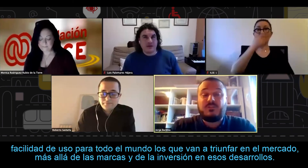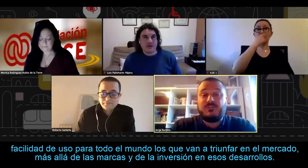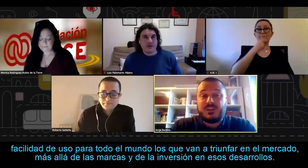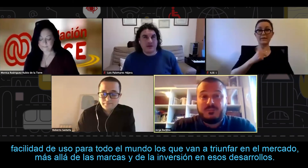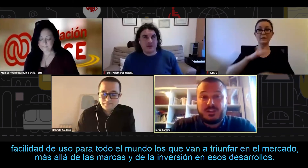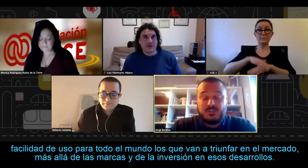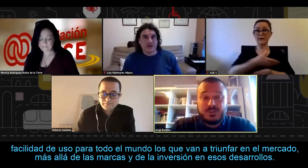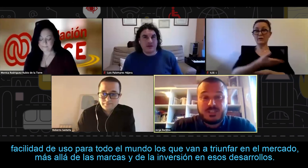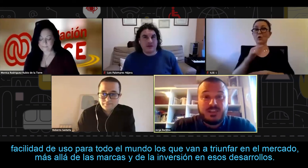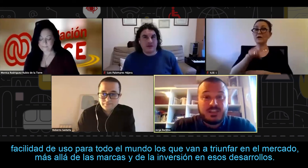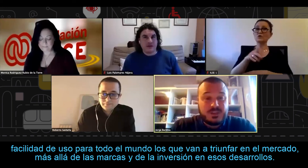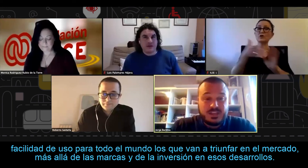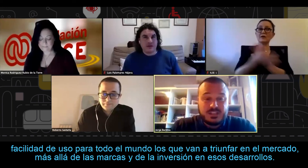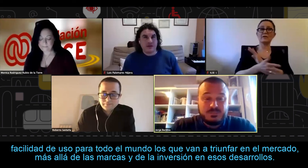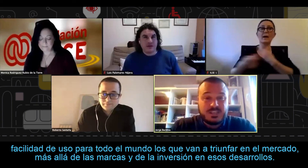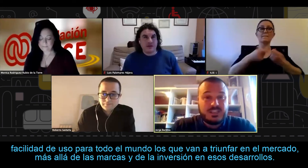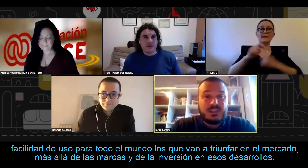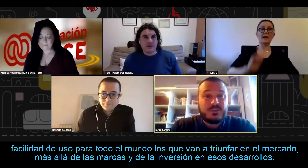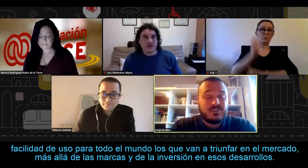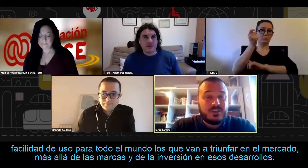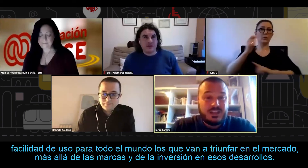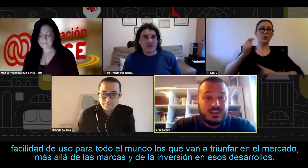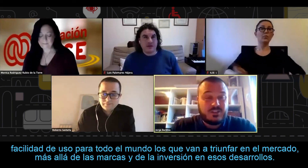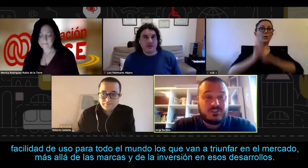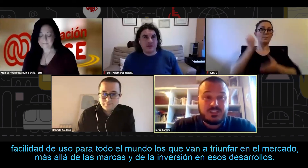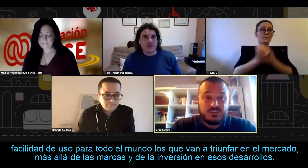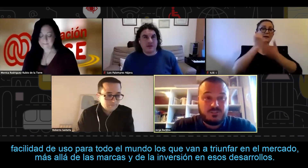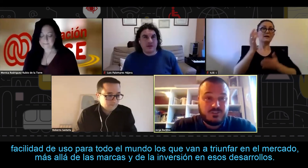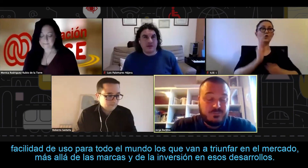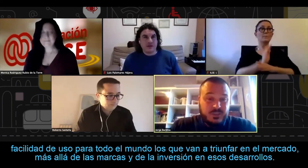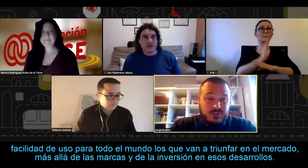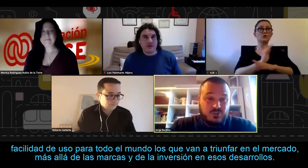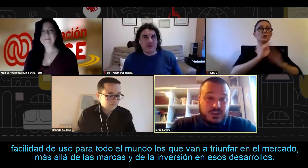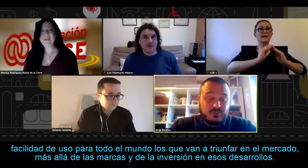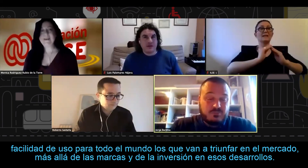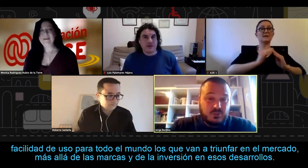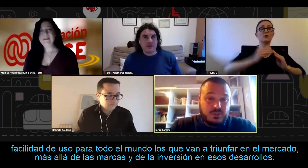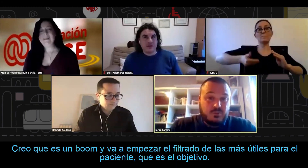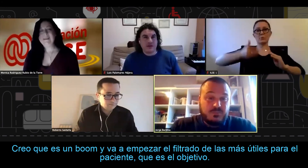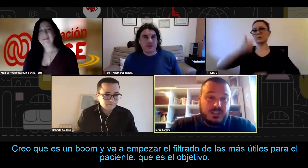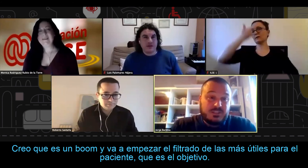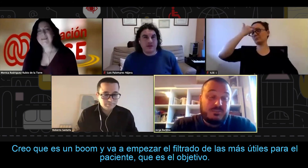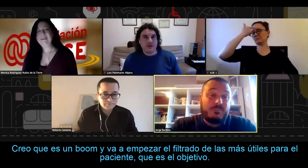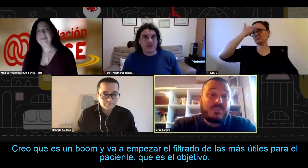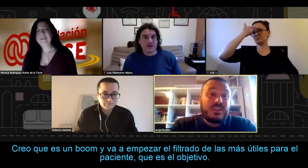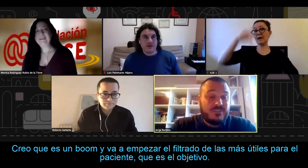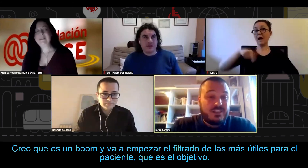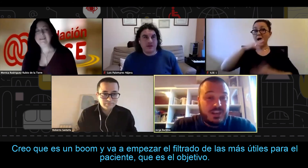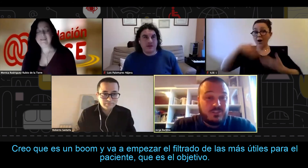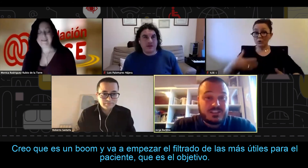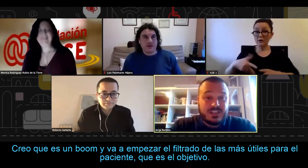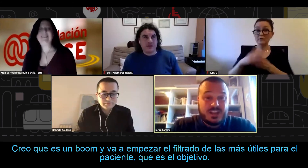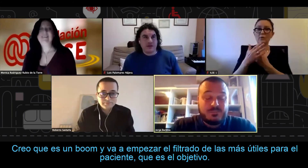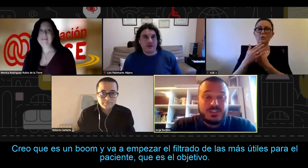triunfar en el mercado, más allá de las marcas y más allá de la inversión que hayan hecho en esos desarrollos. Yo creo que ahora es un momento de boom y va a empezar el filtrado de las